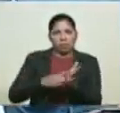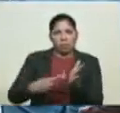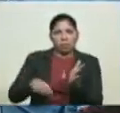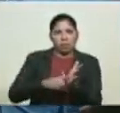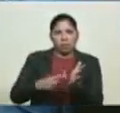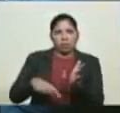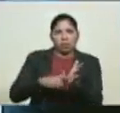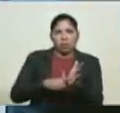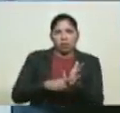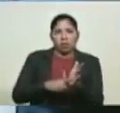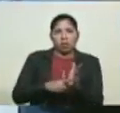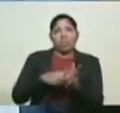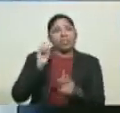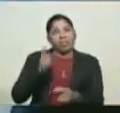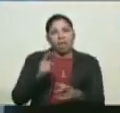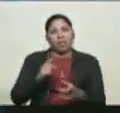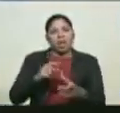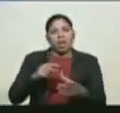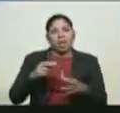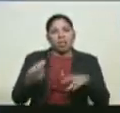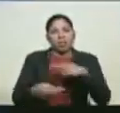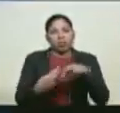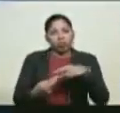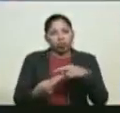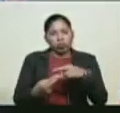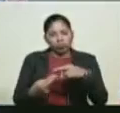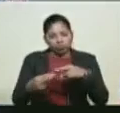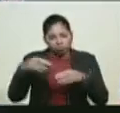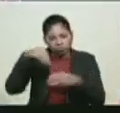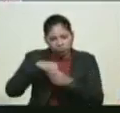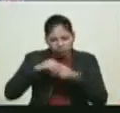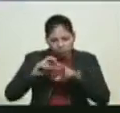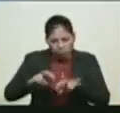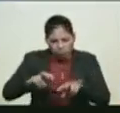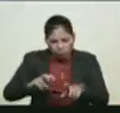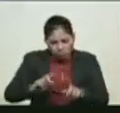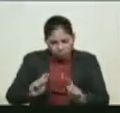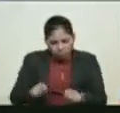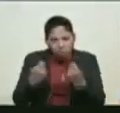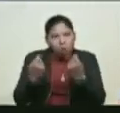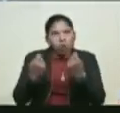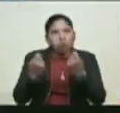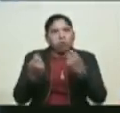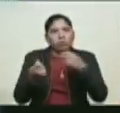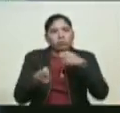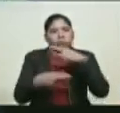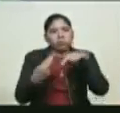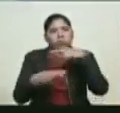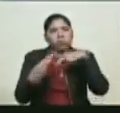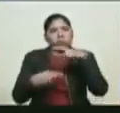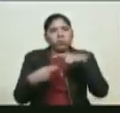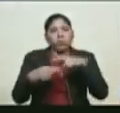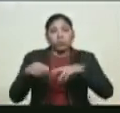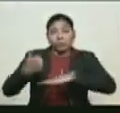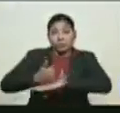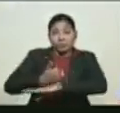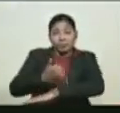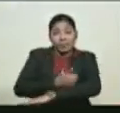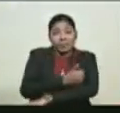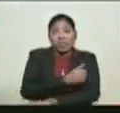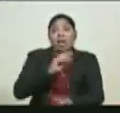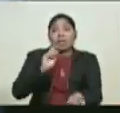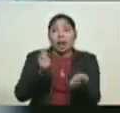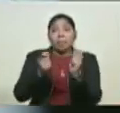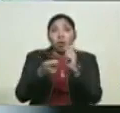una revolución dentro de la revolución. Quisiera saber si ello implica reingeniería dentro de su gabinete, a nivel político, a